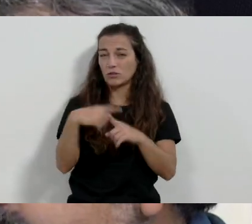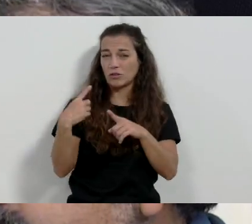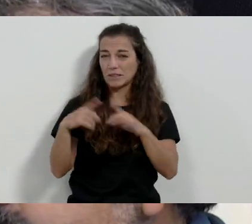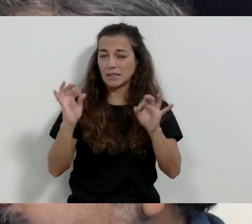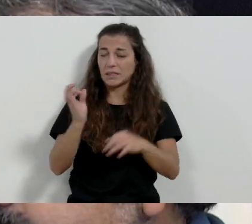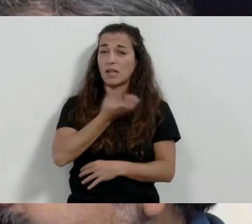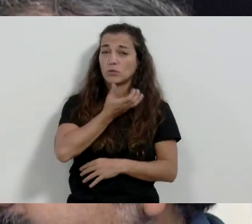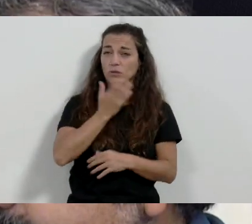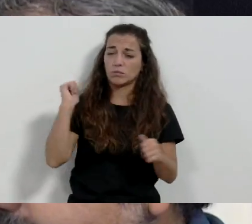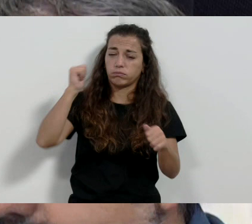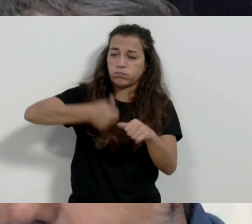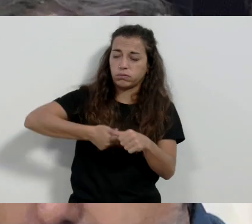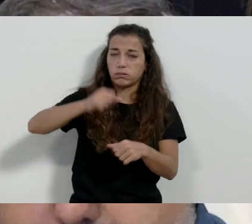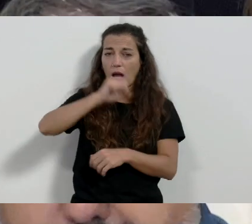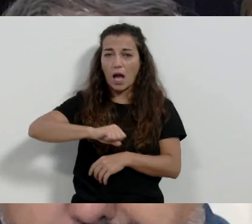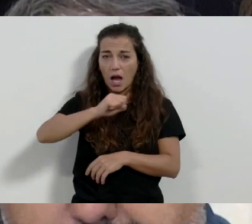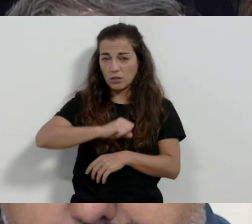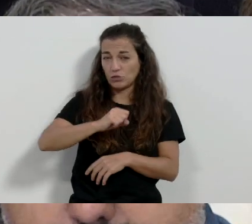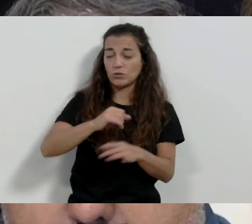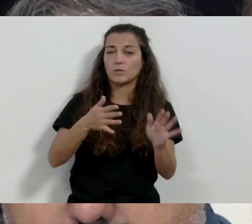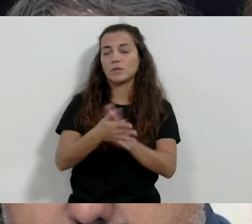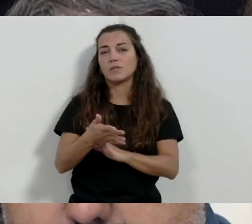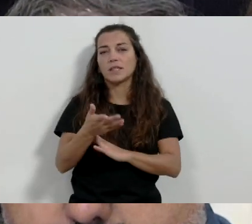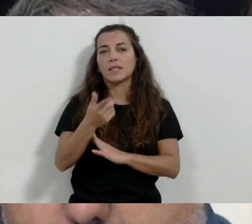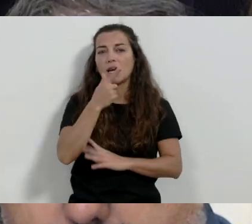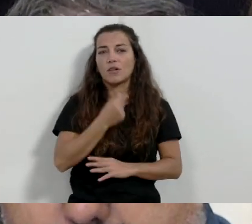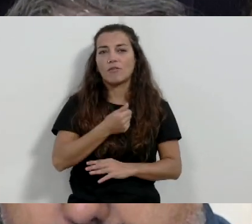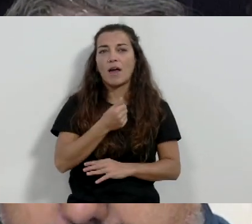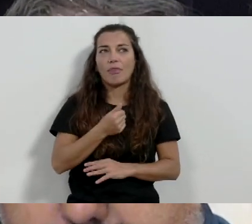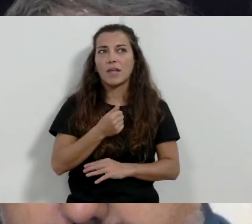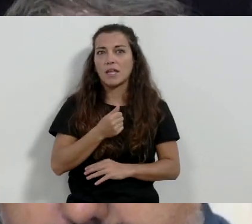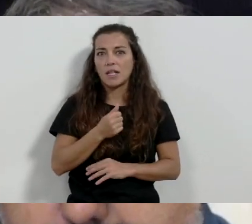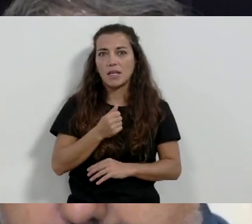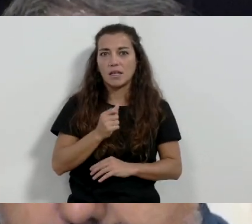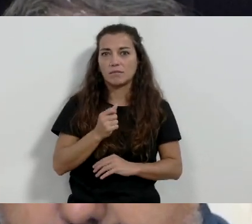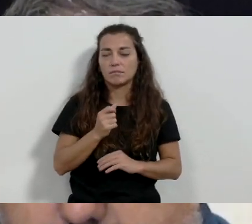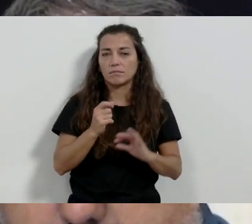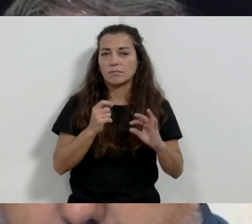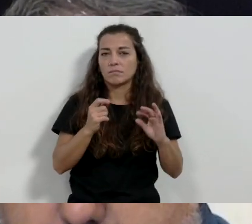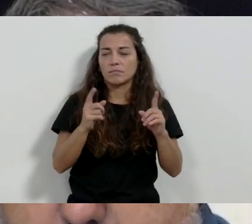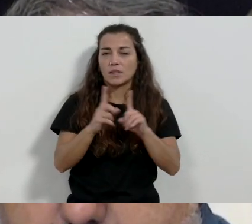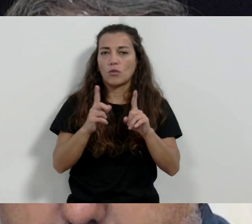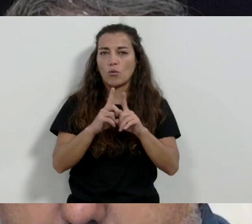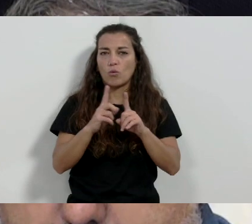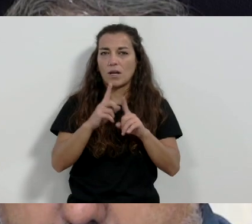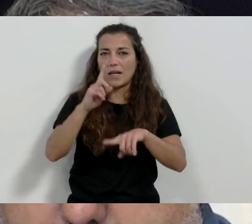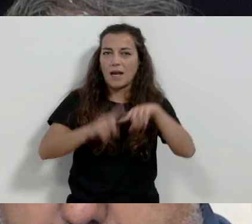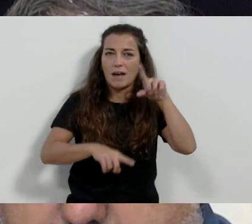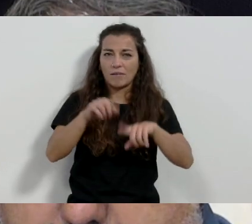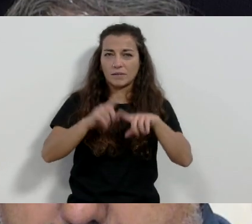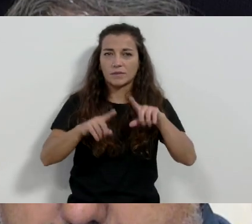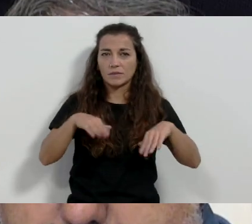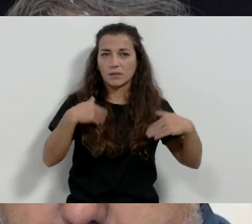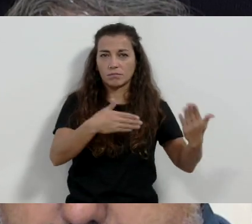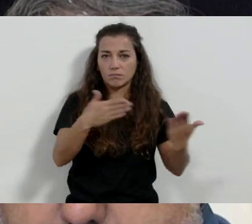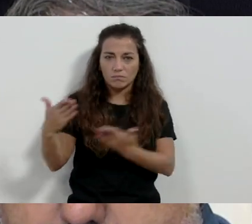y no vemos tan factible, o al menos no es tan fácil, localizar esos presentes, que a veces ni siquiera